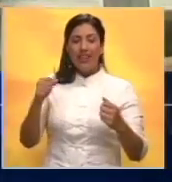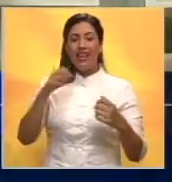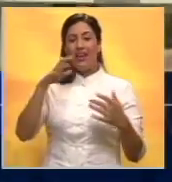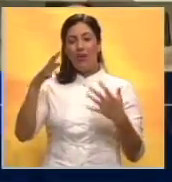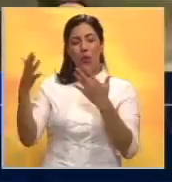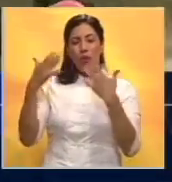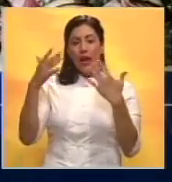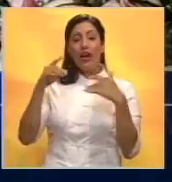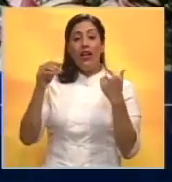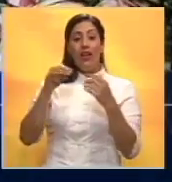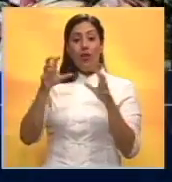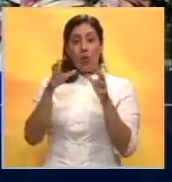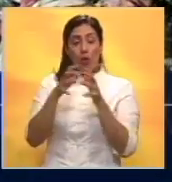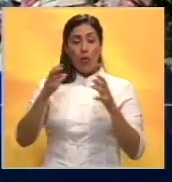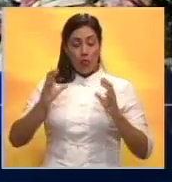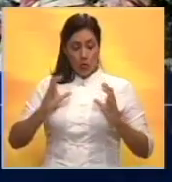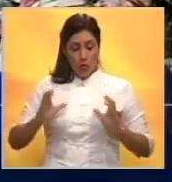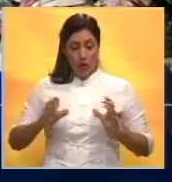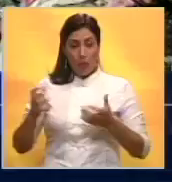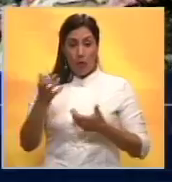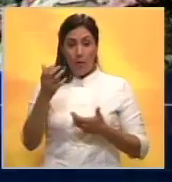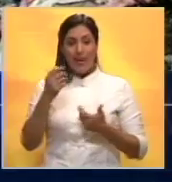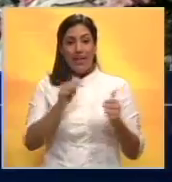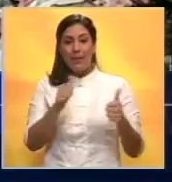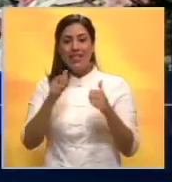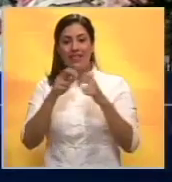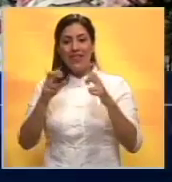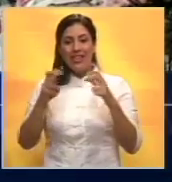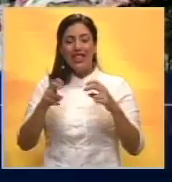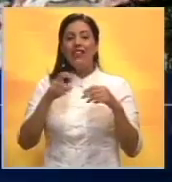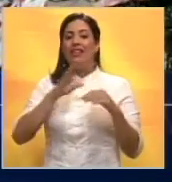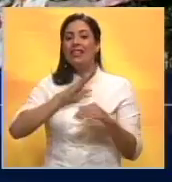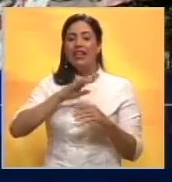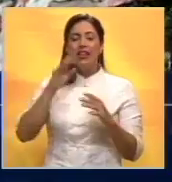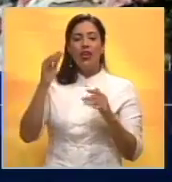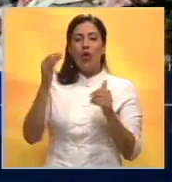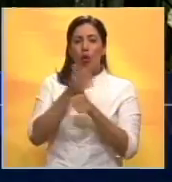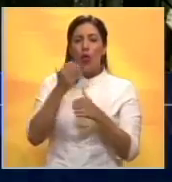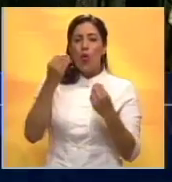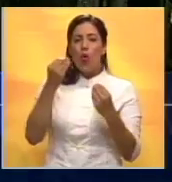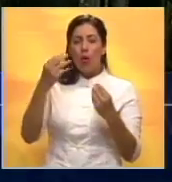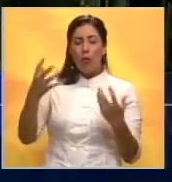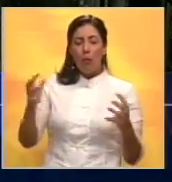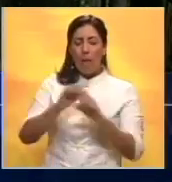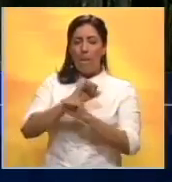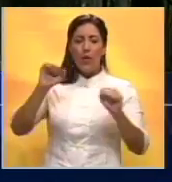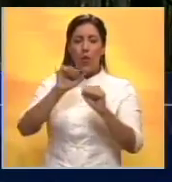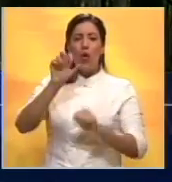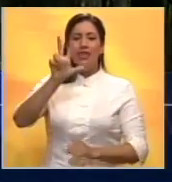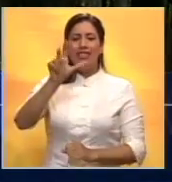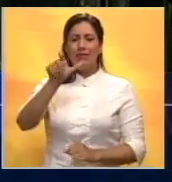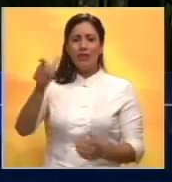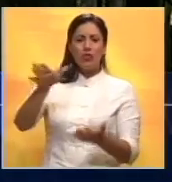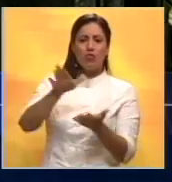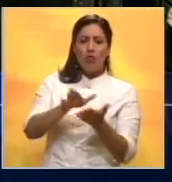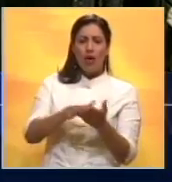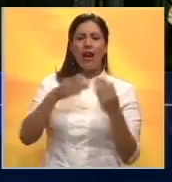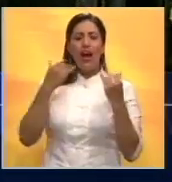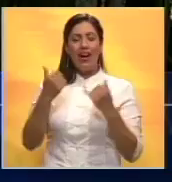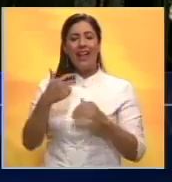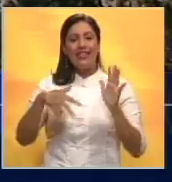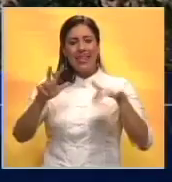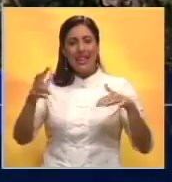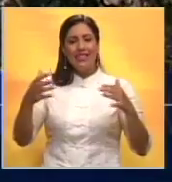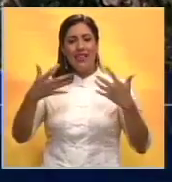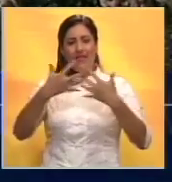la división de siniestros del cuerpo de bomberos inició la investigación que indique Cómo se originó la explosión que cobró la vida de tres personas y el incendio de tres